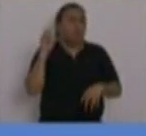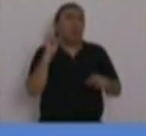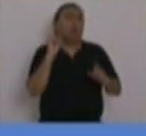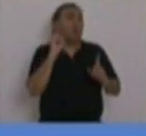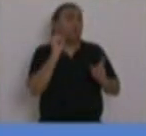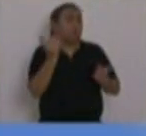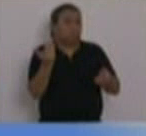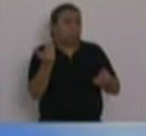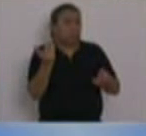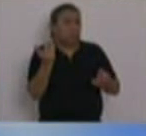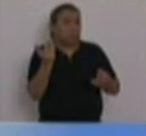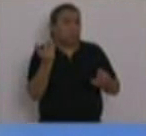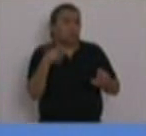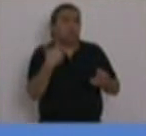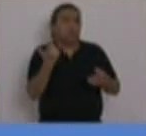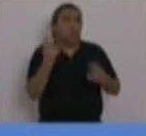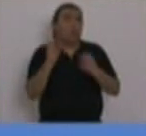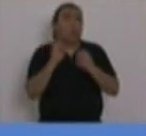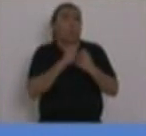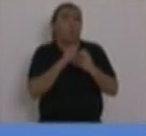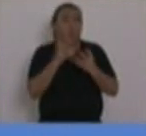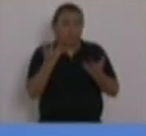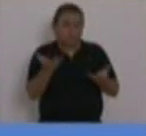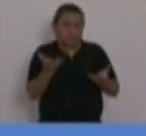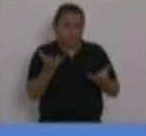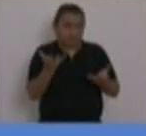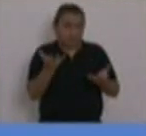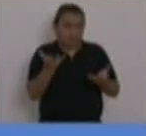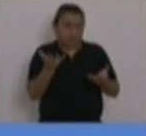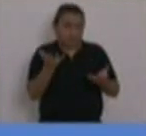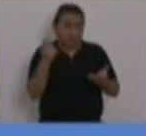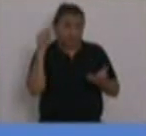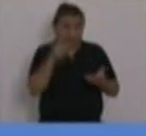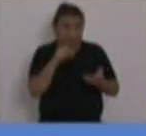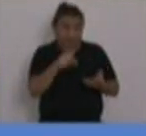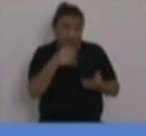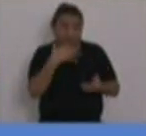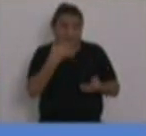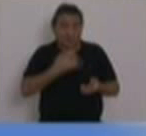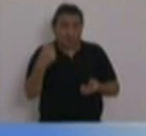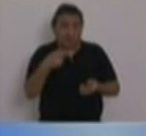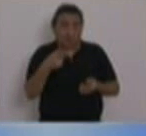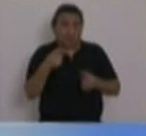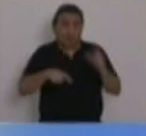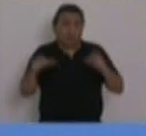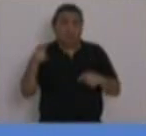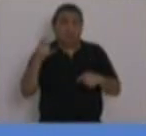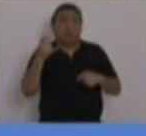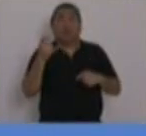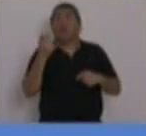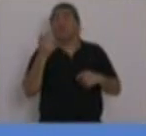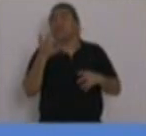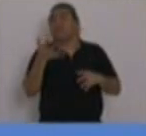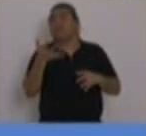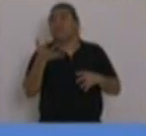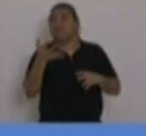estamos haciendo de una cuestión semántica como que si fuera un delito. Si un banco a mí me presta plata y después yo se la